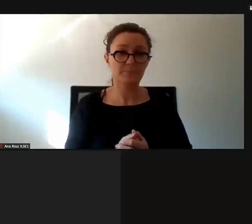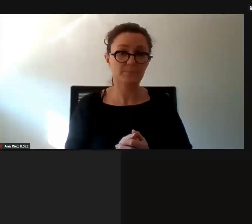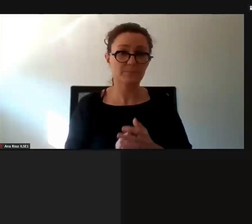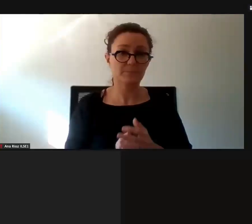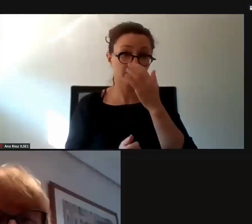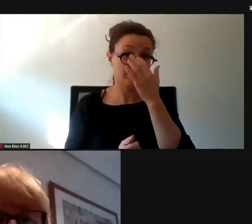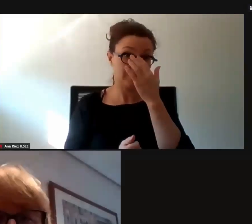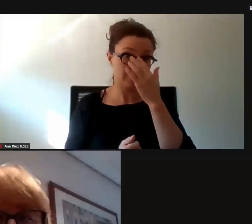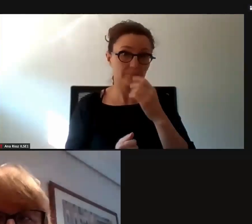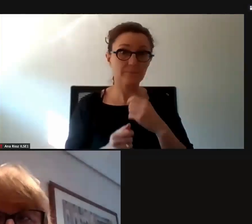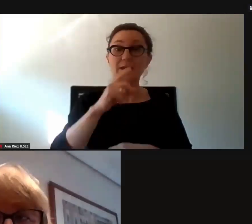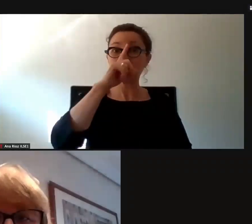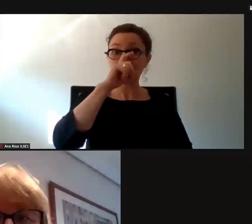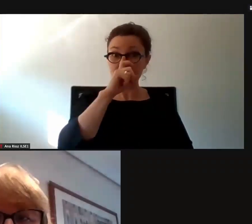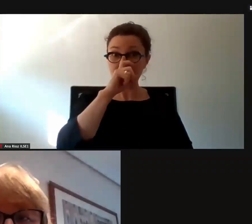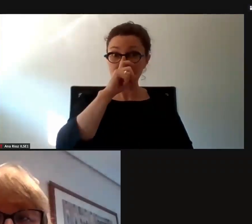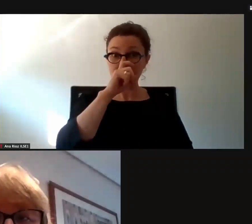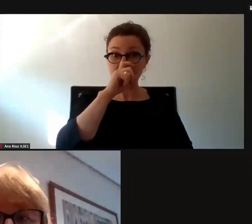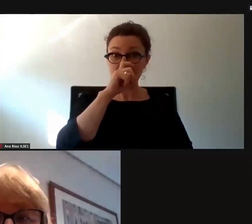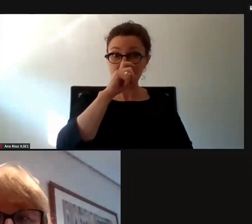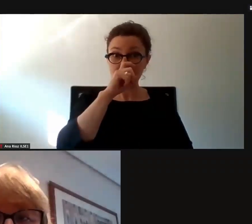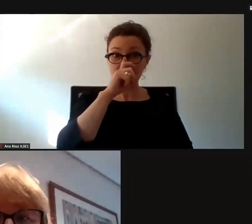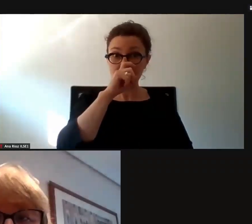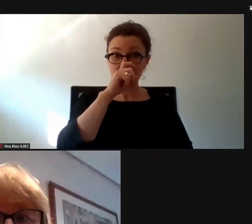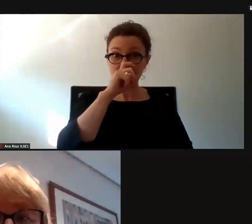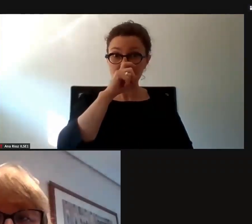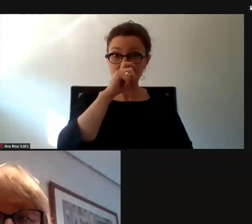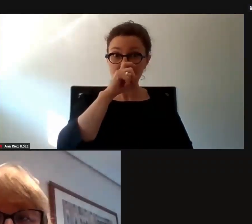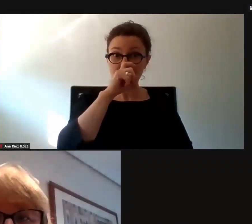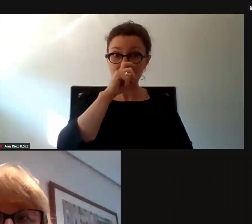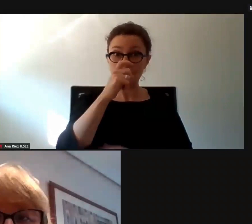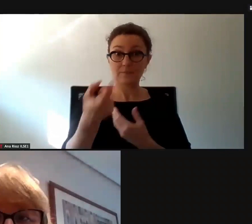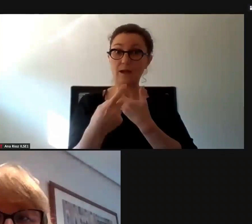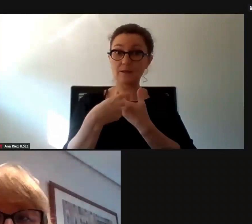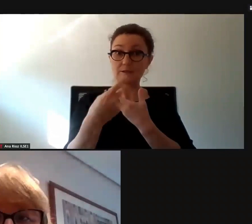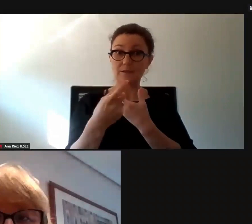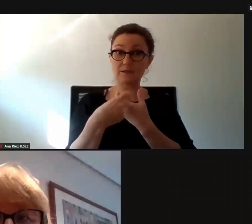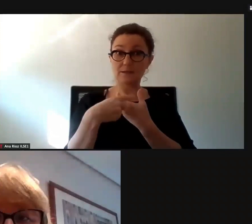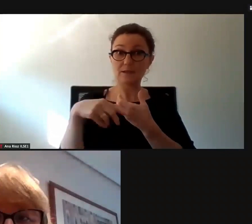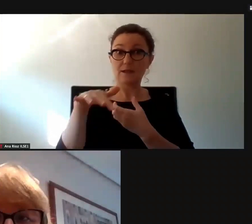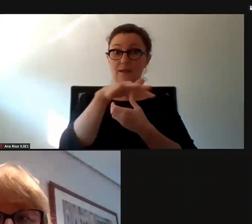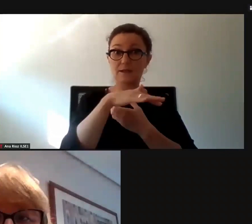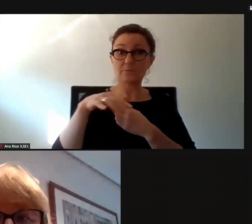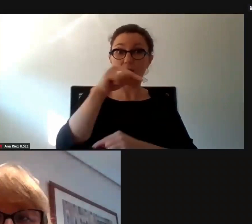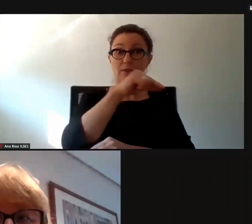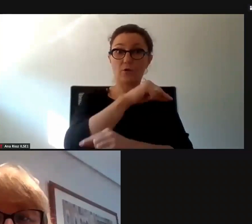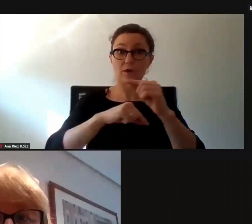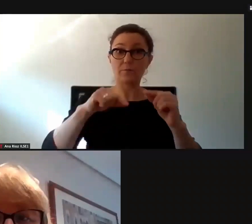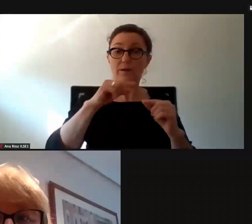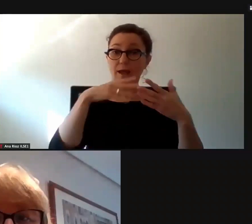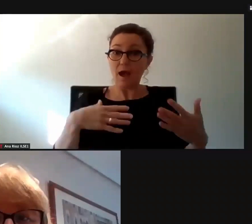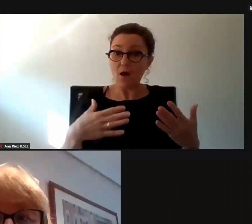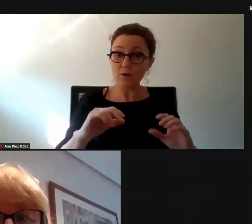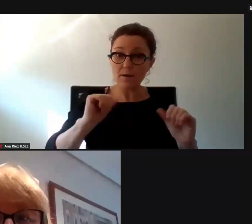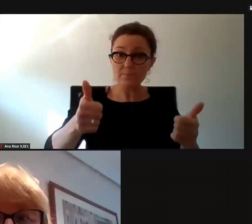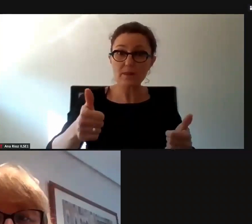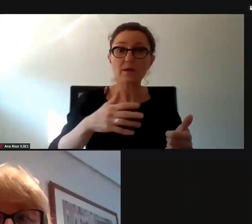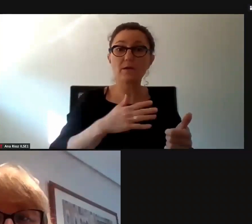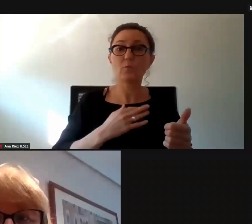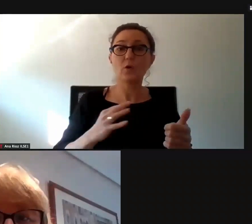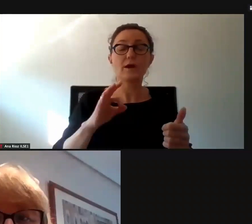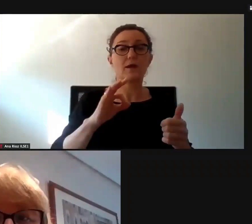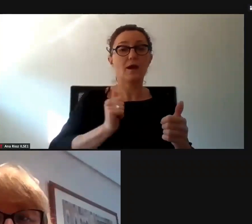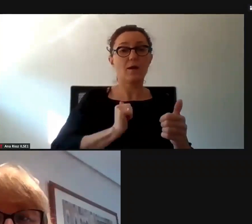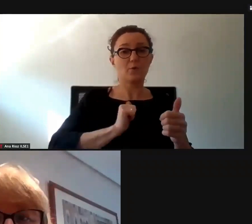Y recordar simplemente a los asistentes que en este espacio de debate que comienza ahora podéis hacer vuestras preguntas